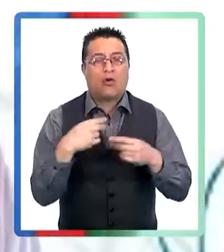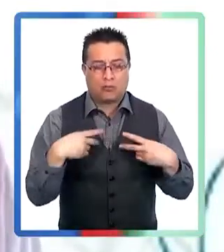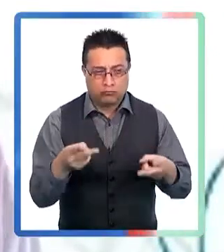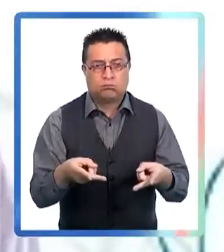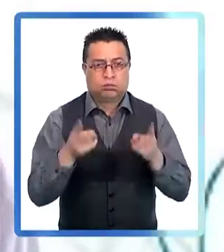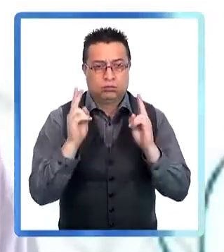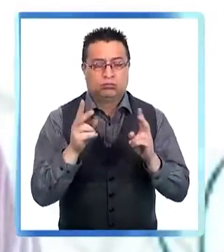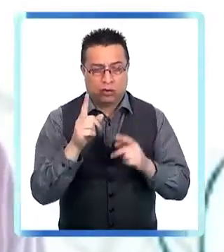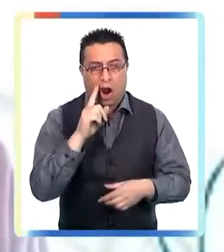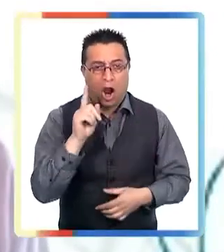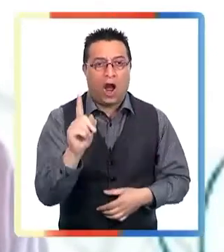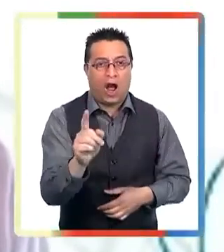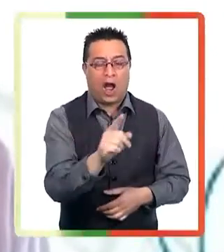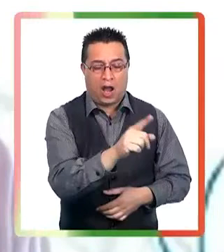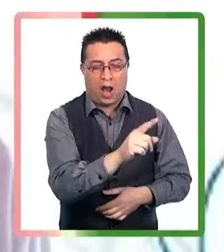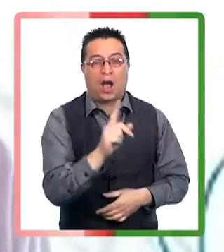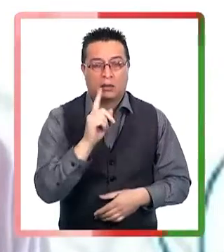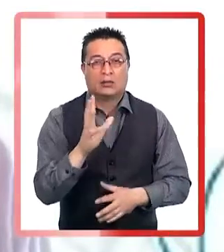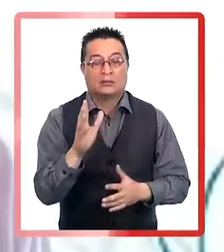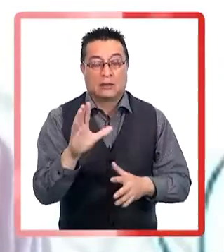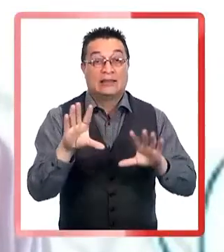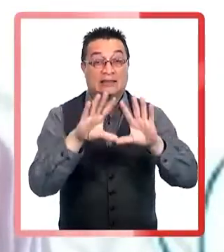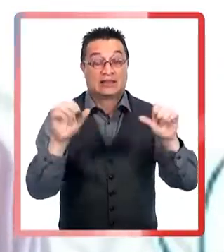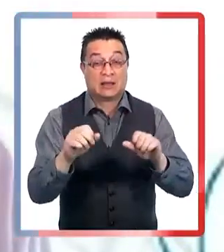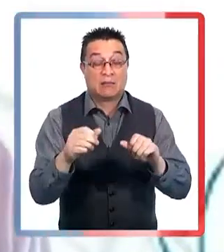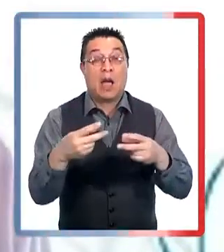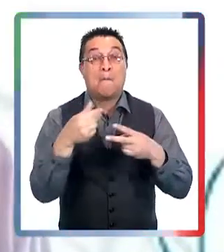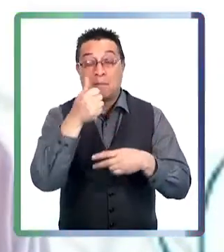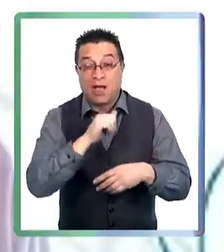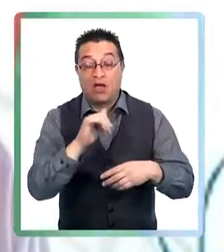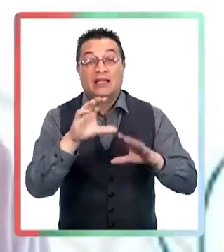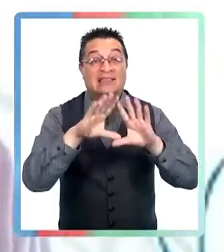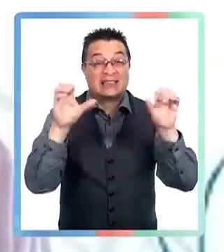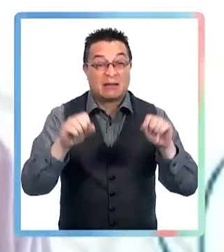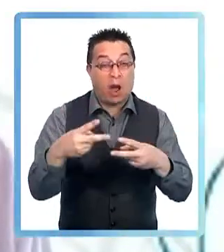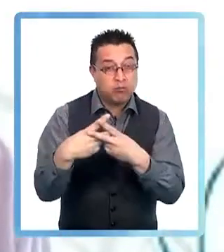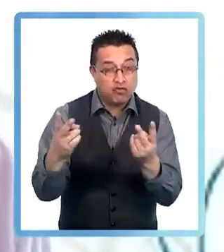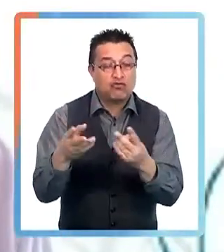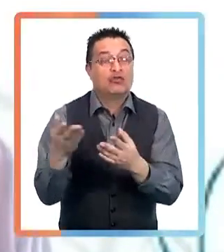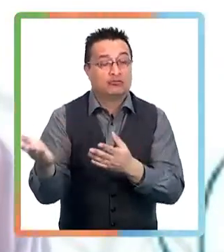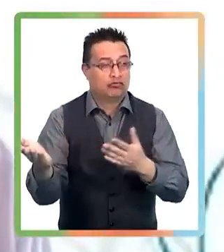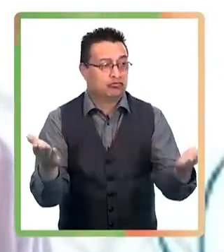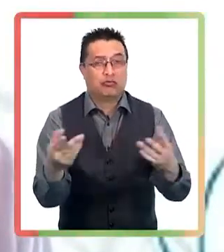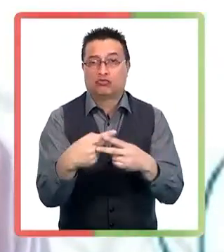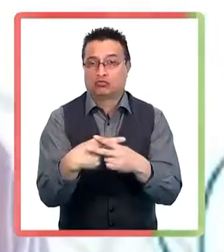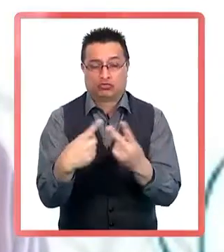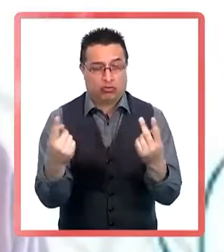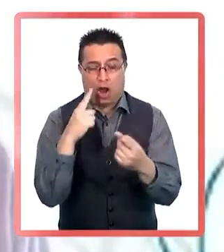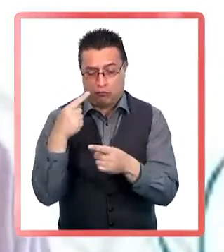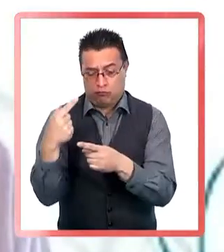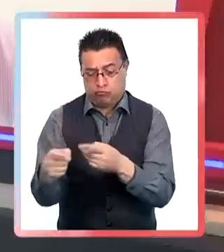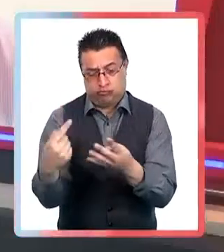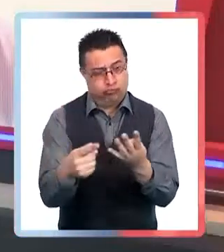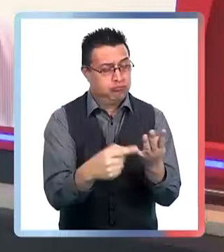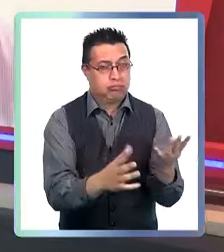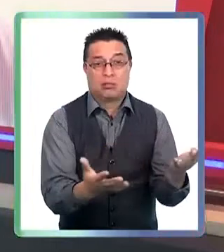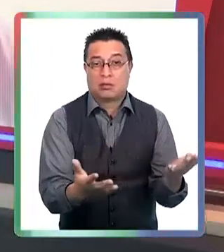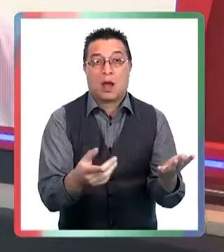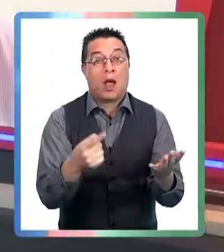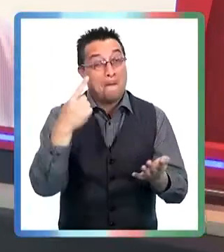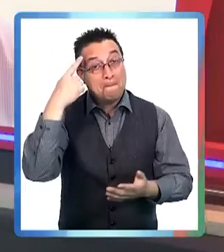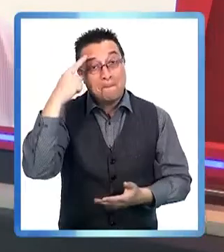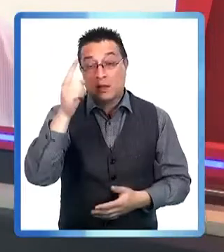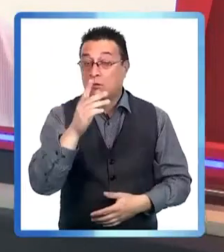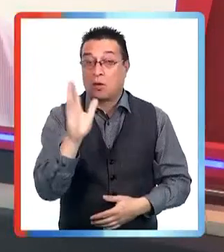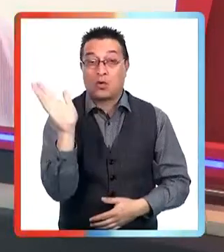están disponibles tanto en el sistema privado como en el sistema público, con una amplia oferta. Sin